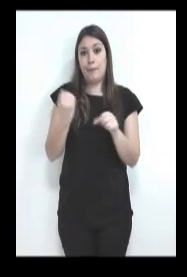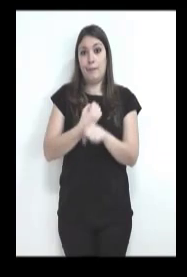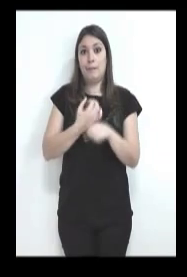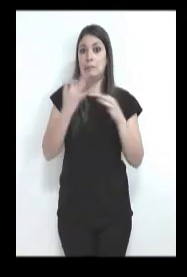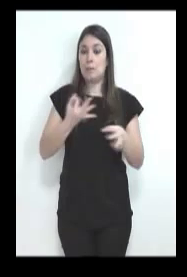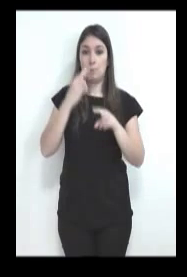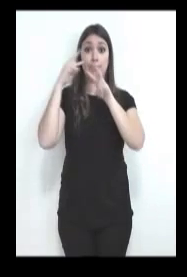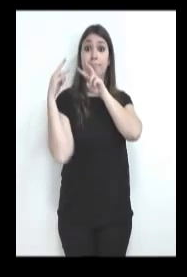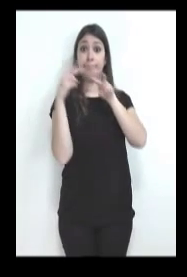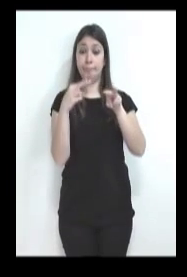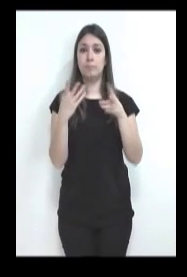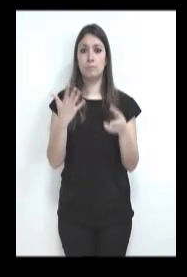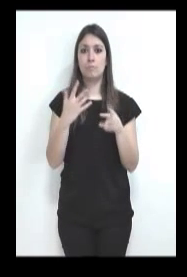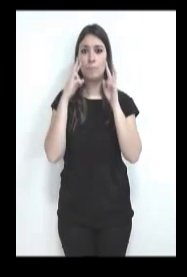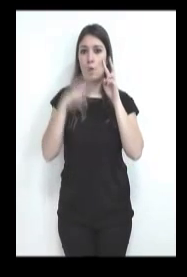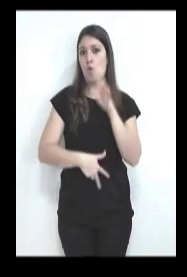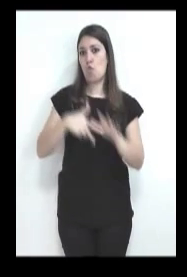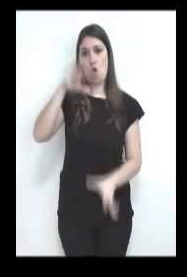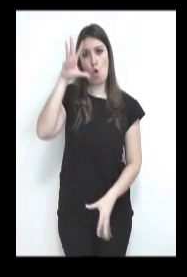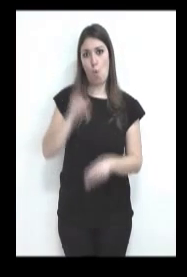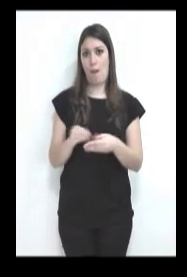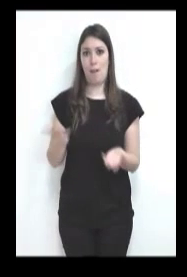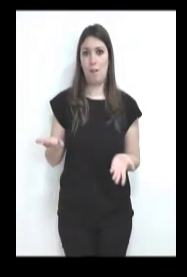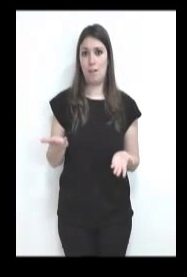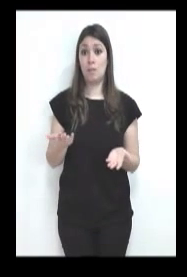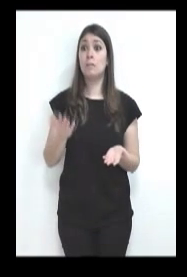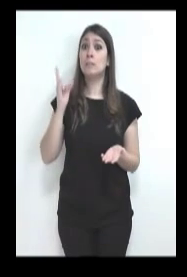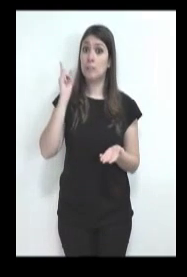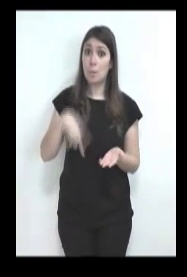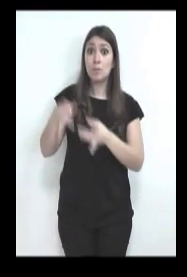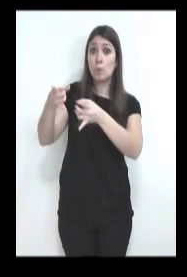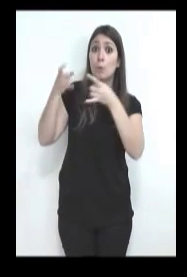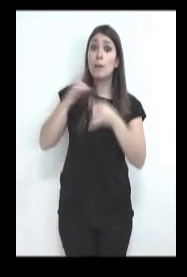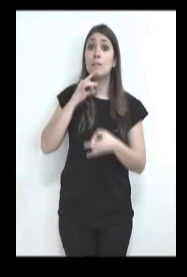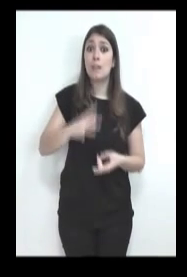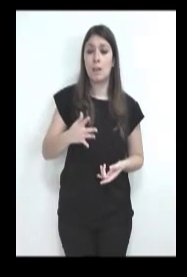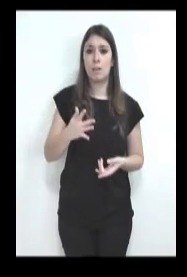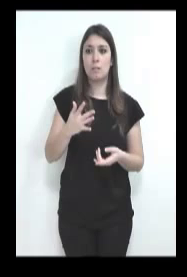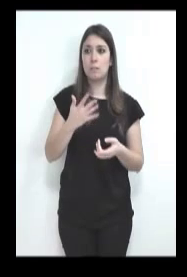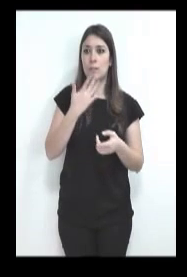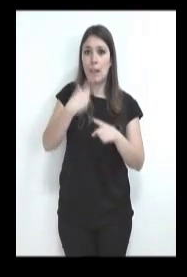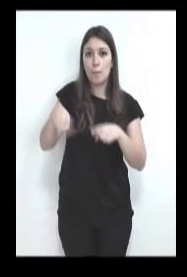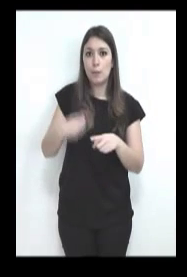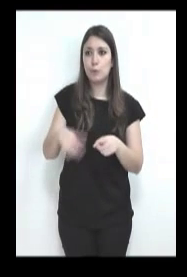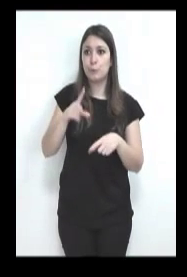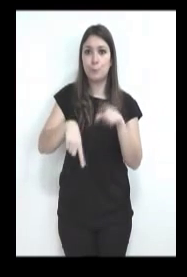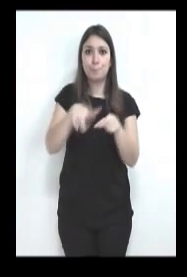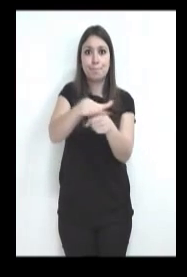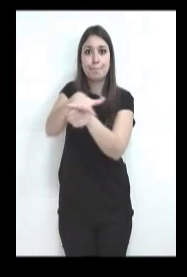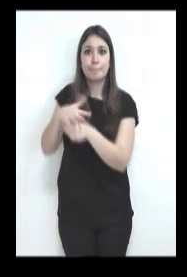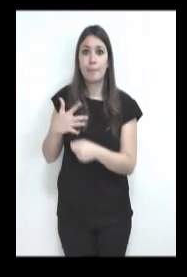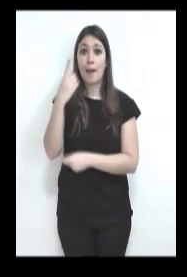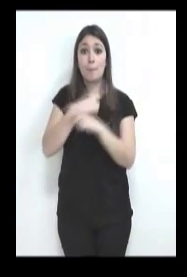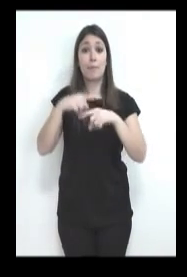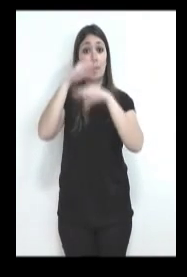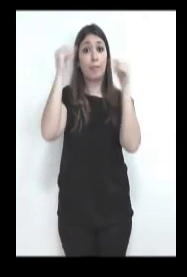la perspectiva de la visión global y la visión conjunta. Y hacer participar a elementos y a unidades que muchas veces no se